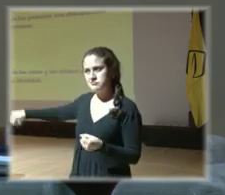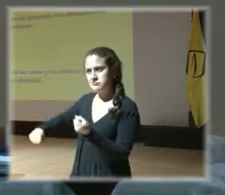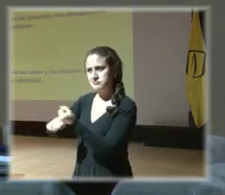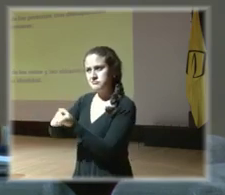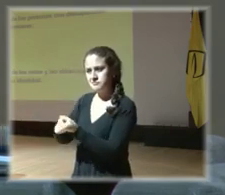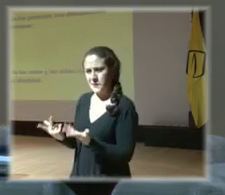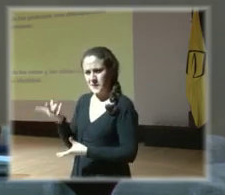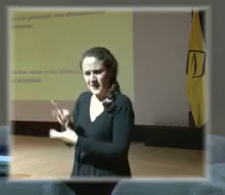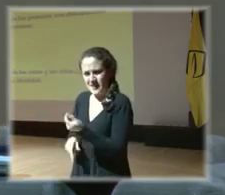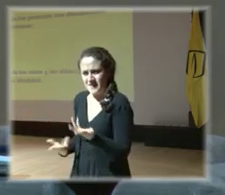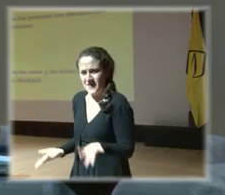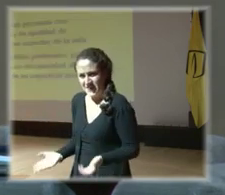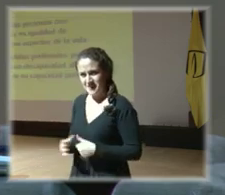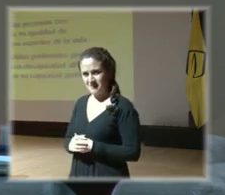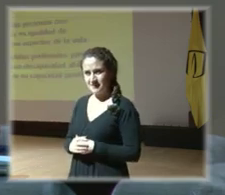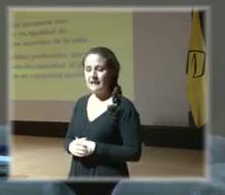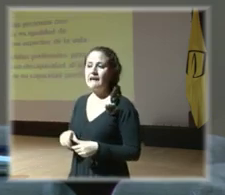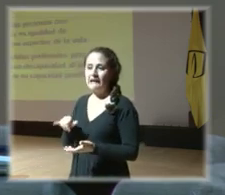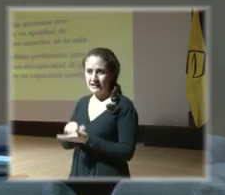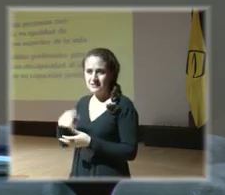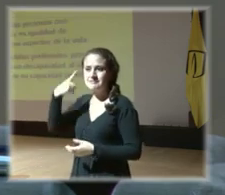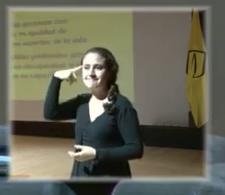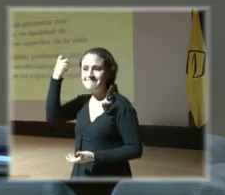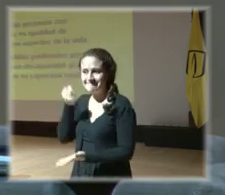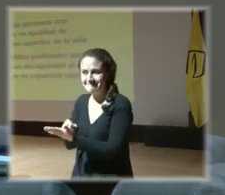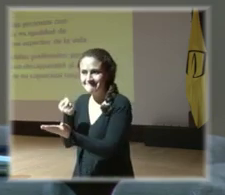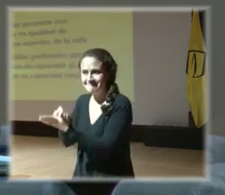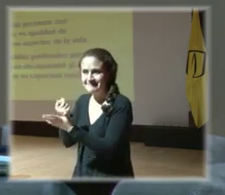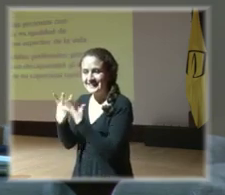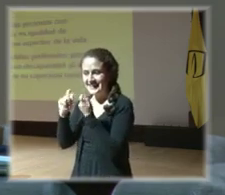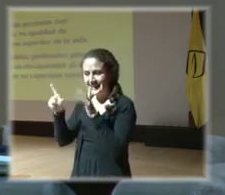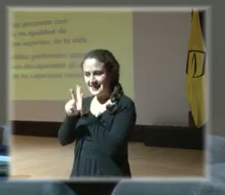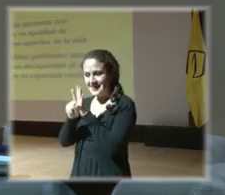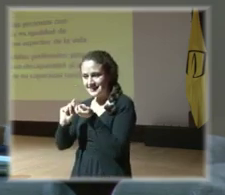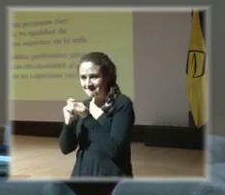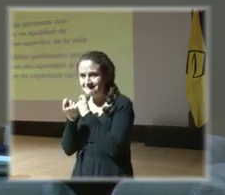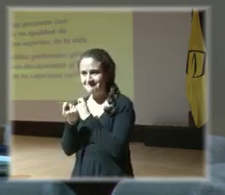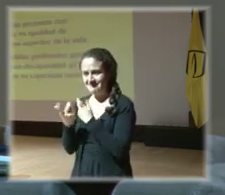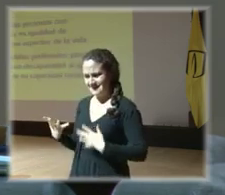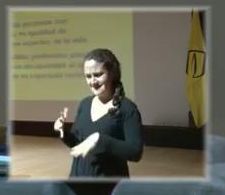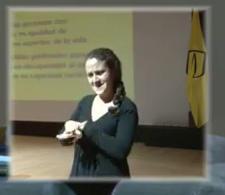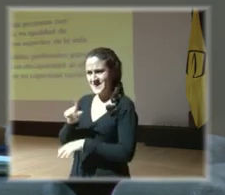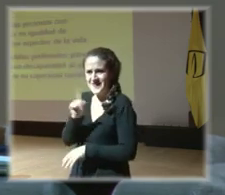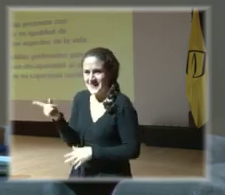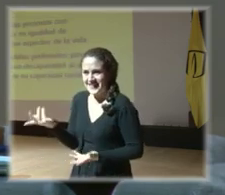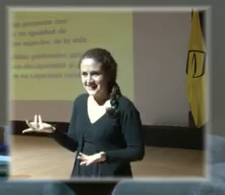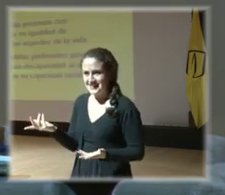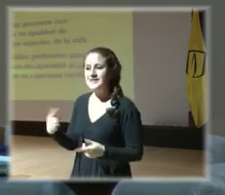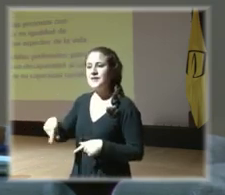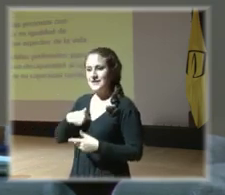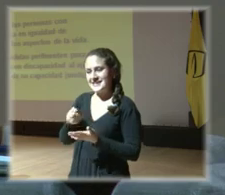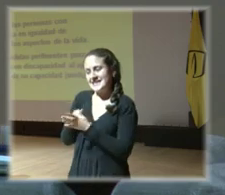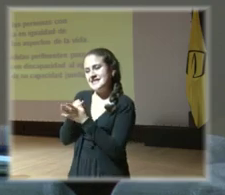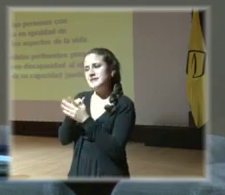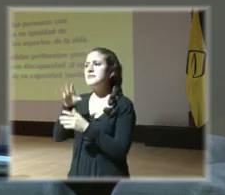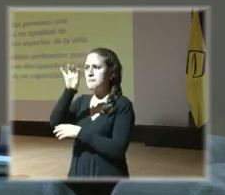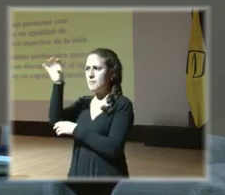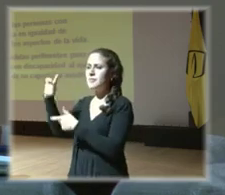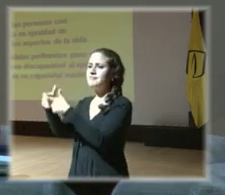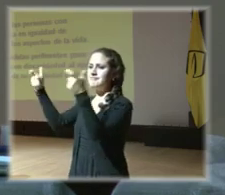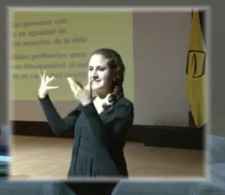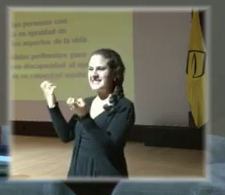tiempo? Y este es el gran desafío. Este es el gran desafío a nivel de reforma legislativa al cual nos estamos enfrentando en la mayoría de los